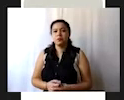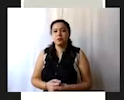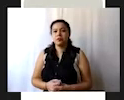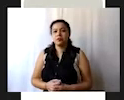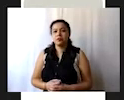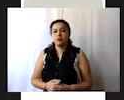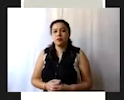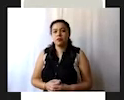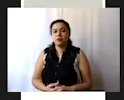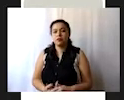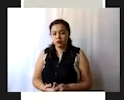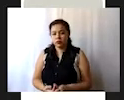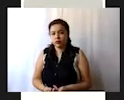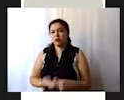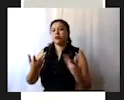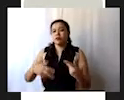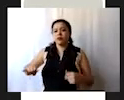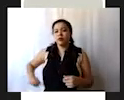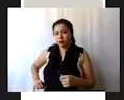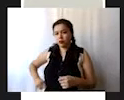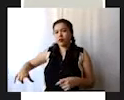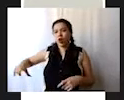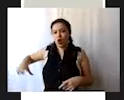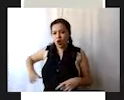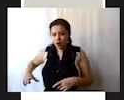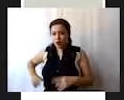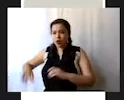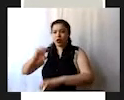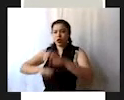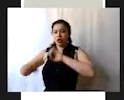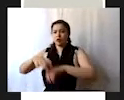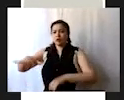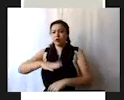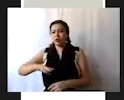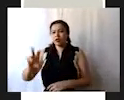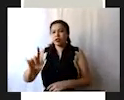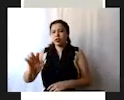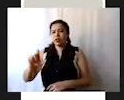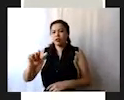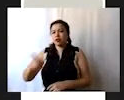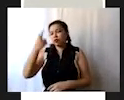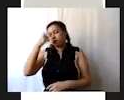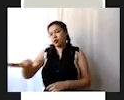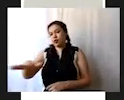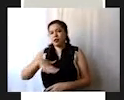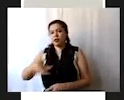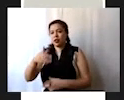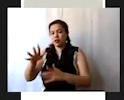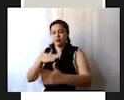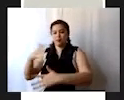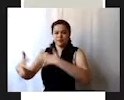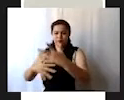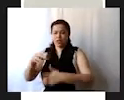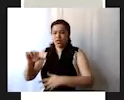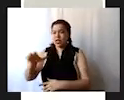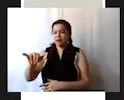a gobiernos locales, empresas, sociedad civil, es impulsar, pues bueno, que la agenda ambiental esté al centro de los esfuerzos